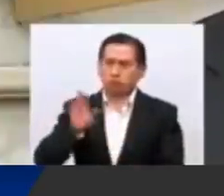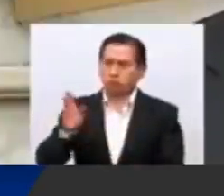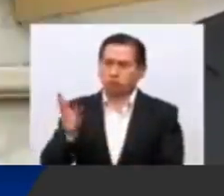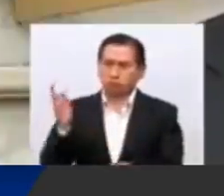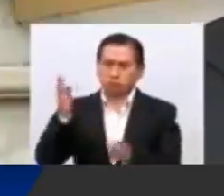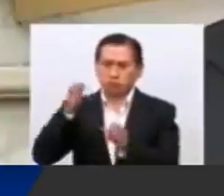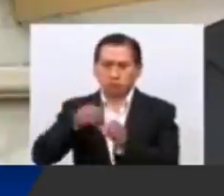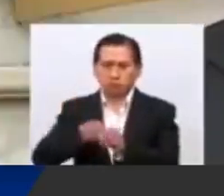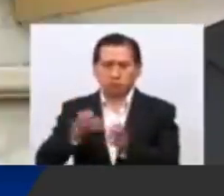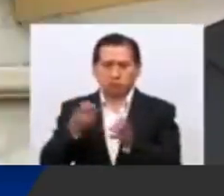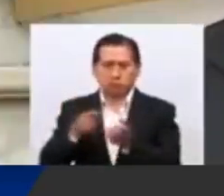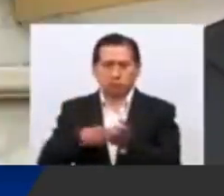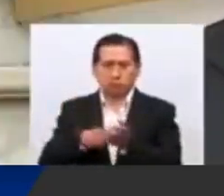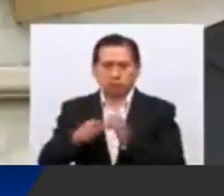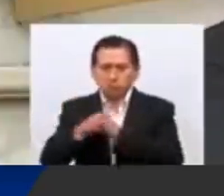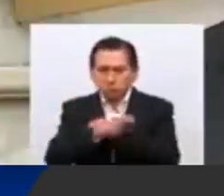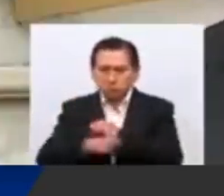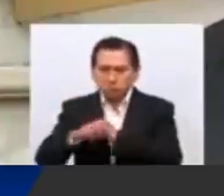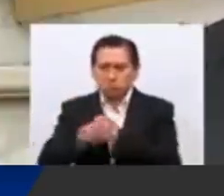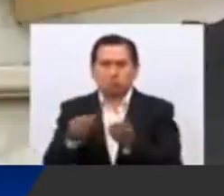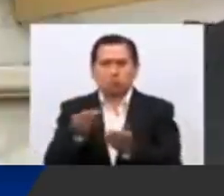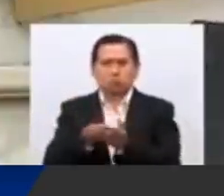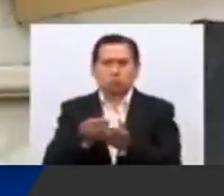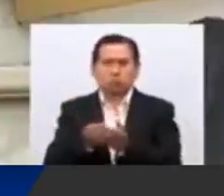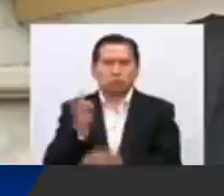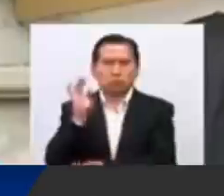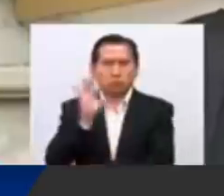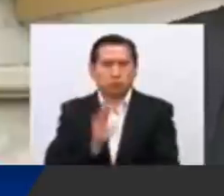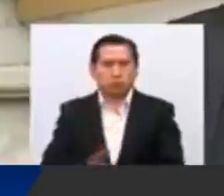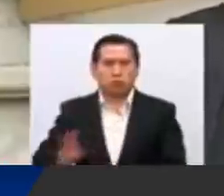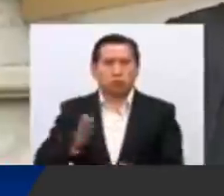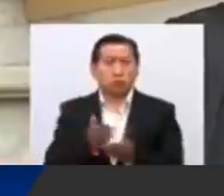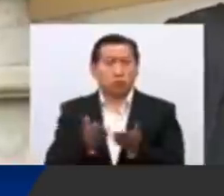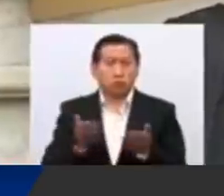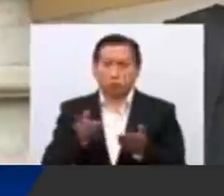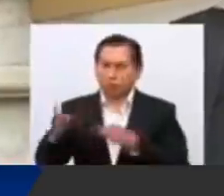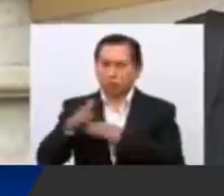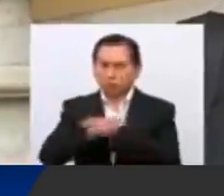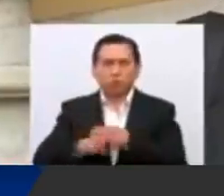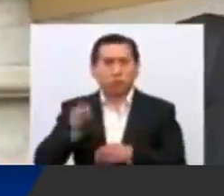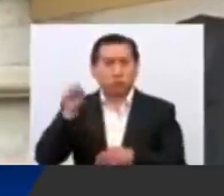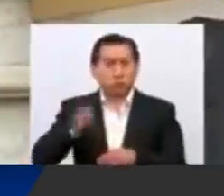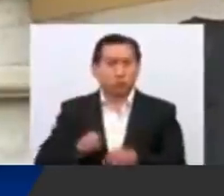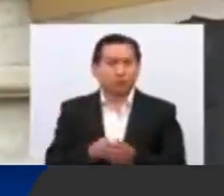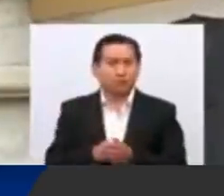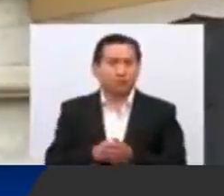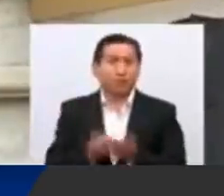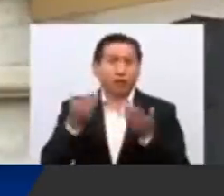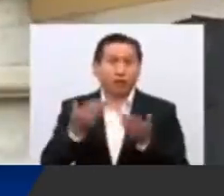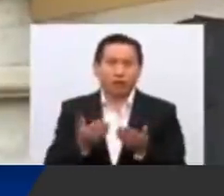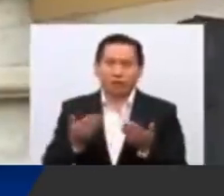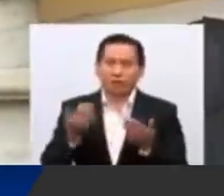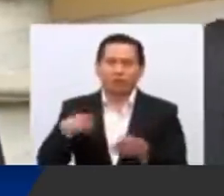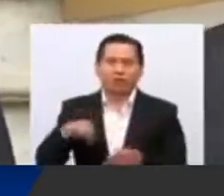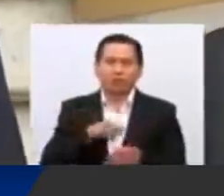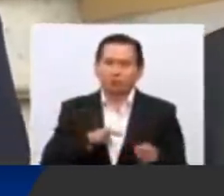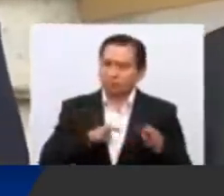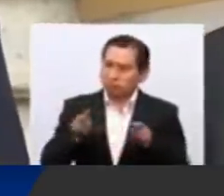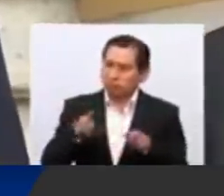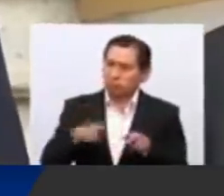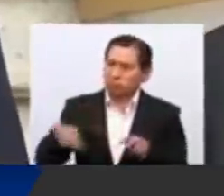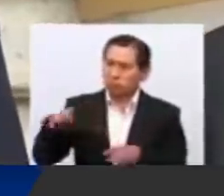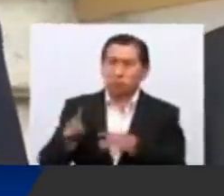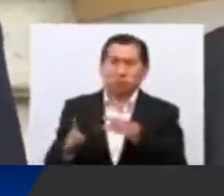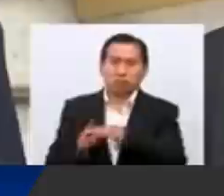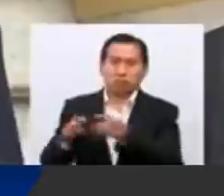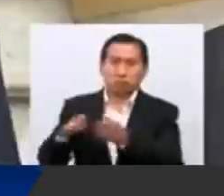con esa intención de robar la economía y el patrimonio del pueblo boliviano. Lo hicieron. Y ahora estamos viendo que estos